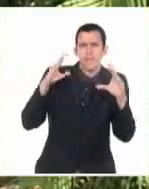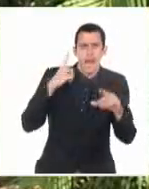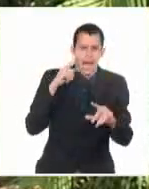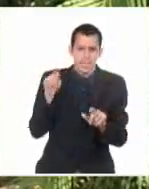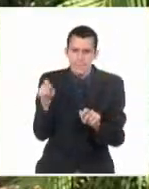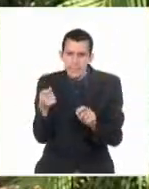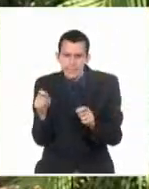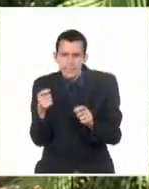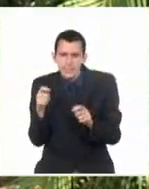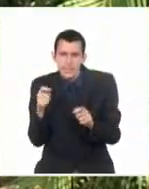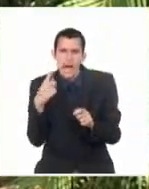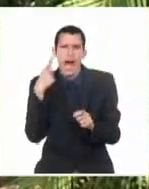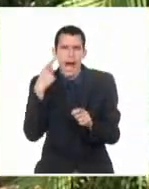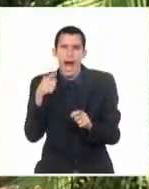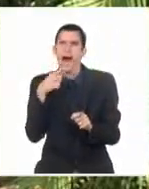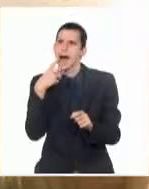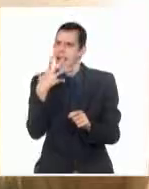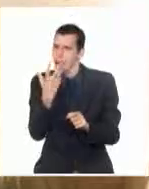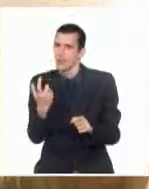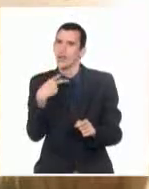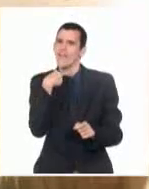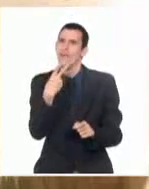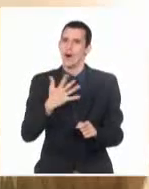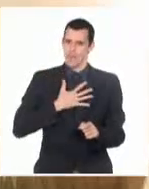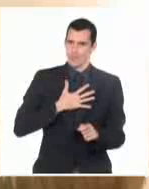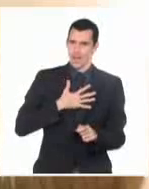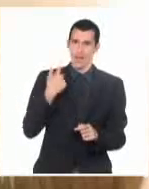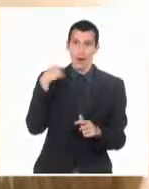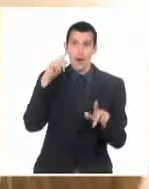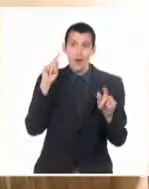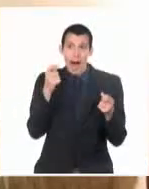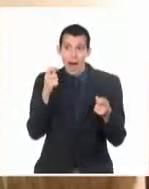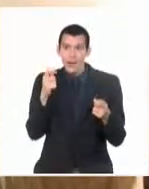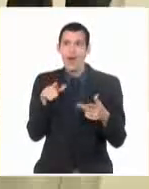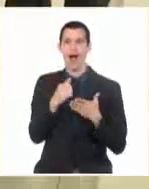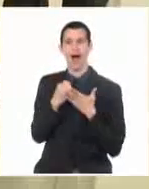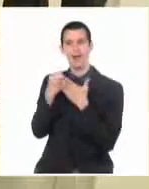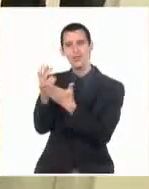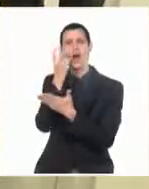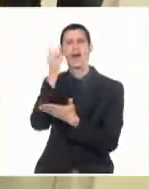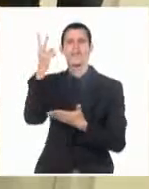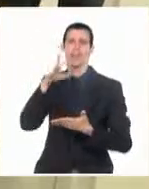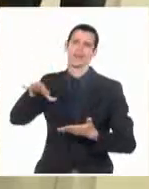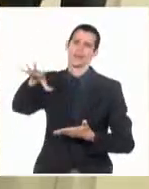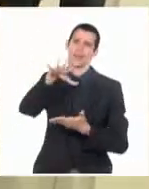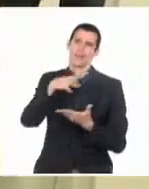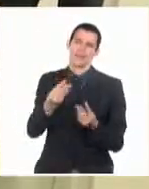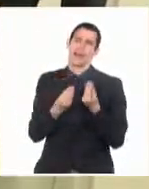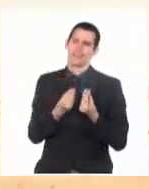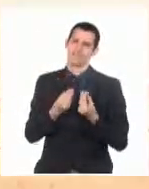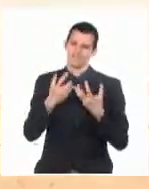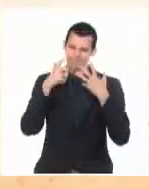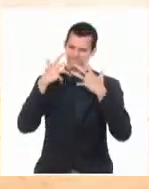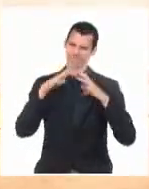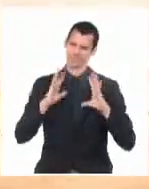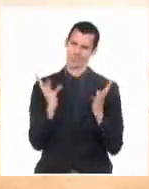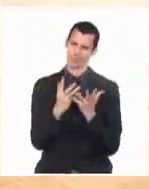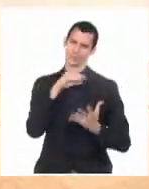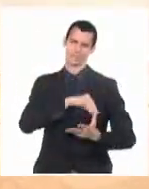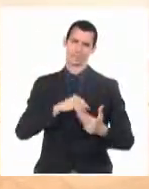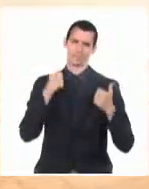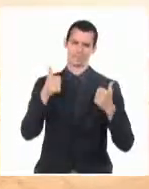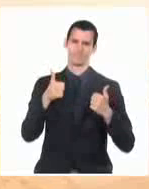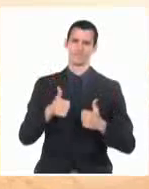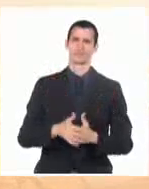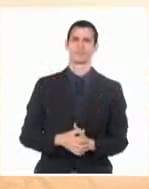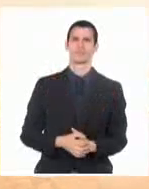estoy muy complacida de la vida que me haya dado eso. El premio Violeta Casal, que otorga cada año la Unión de Escritores y Artistas de Cuba, fue enviado a